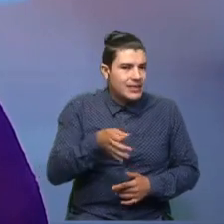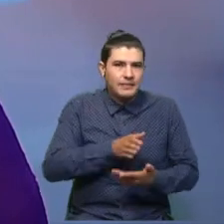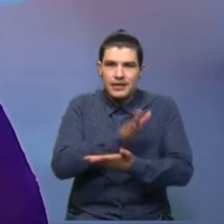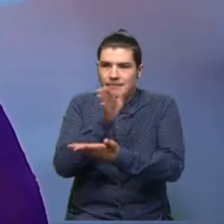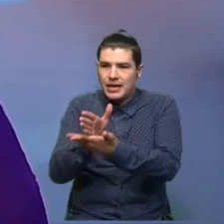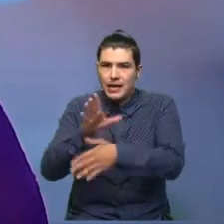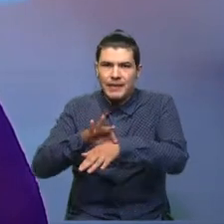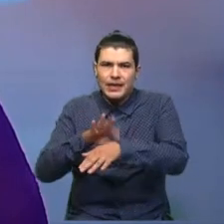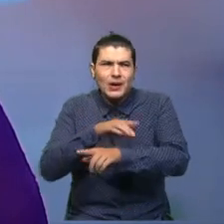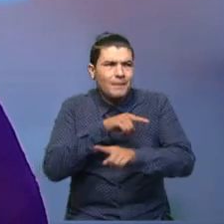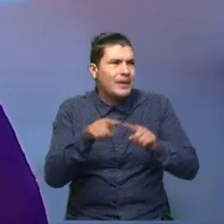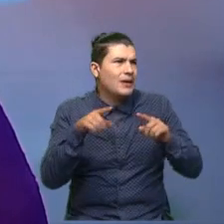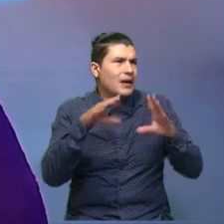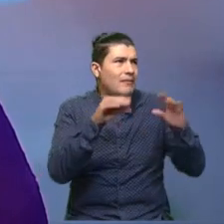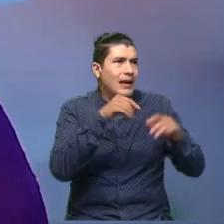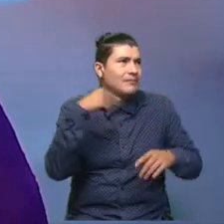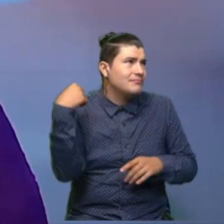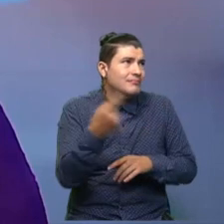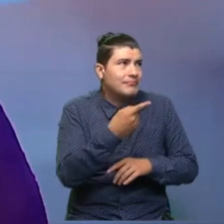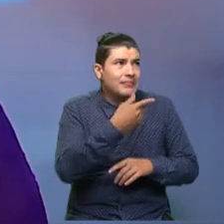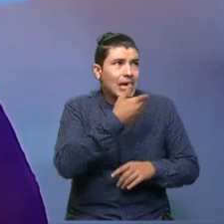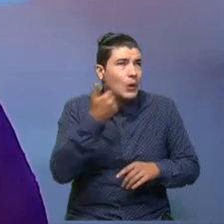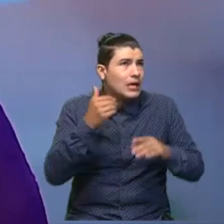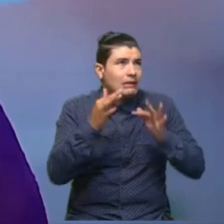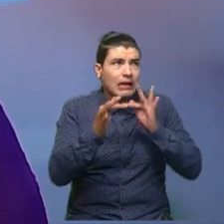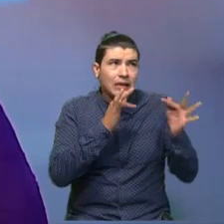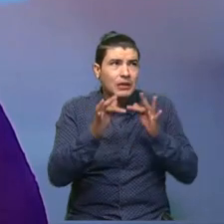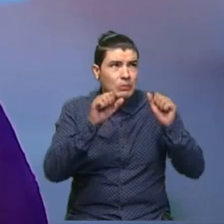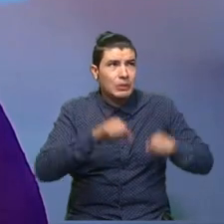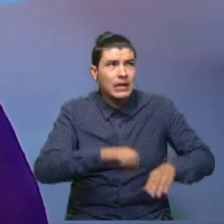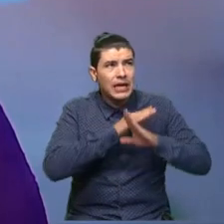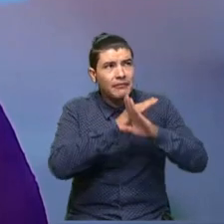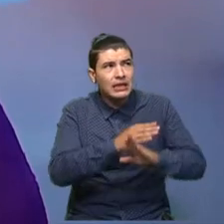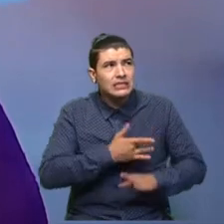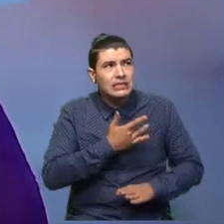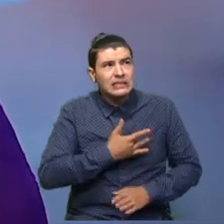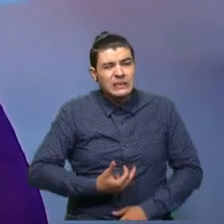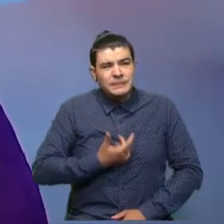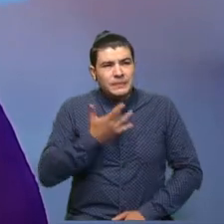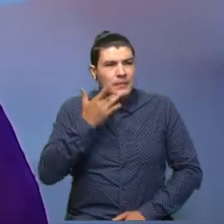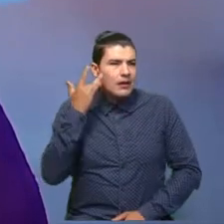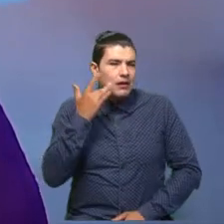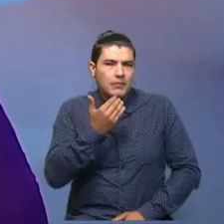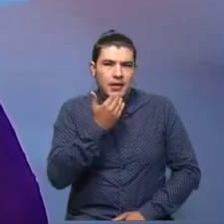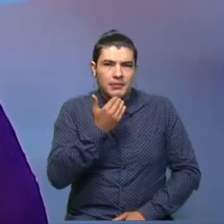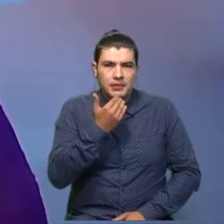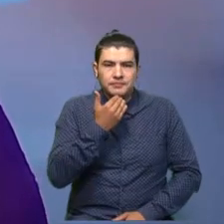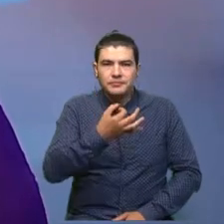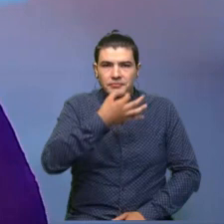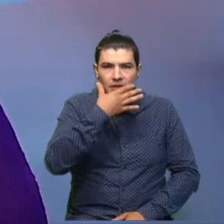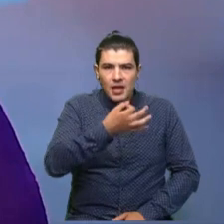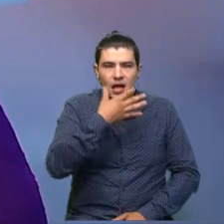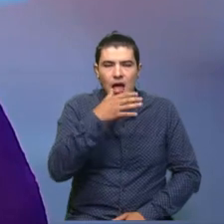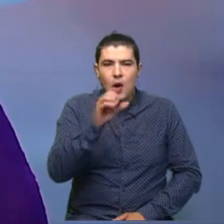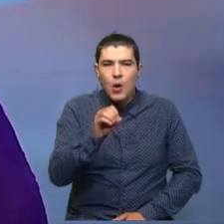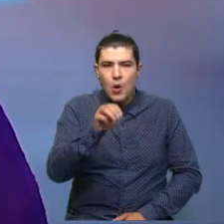Pero si vamos a hablar del mejor tratamiento para poder mejorar un poco la acidez, sería el inhibidor de bomba, ya sea omeprazol,